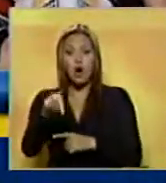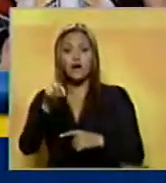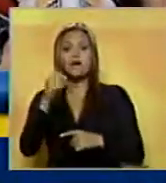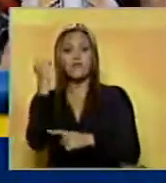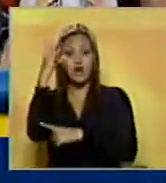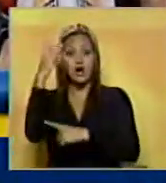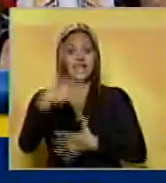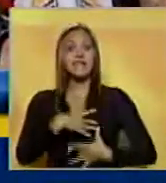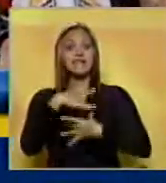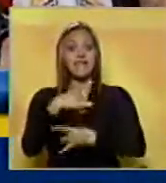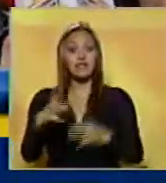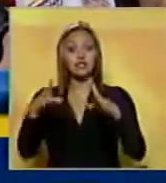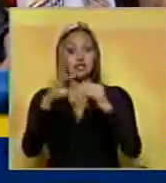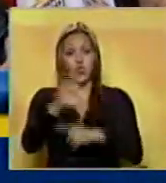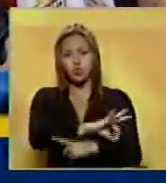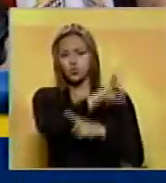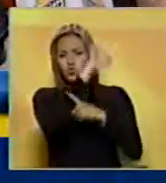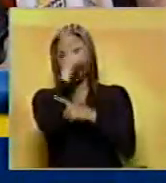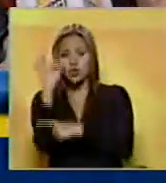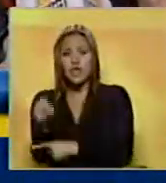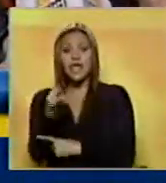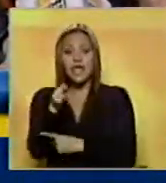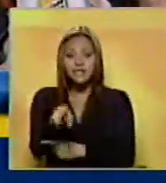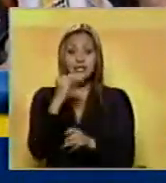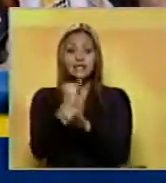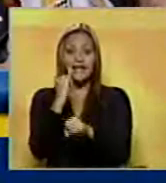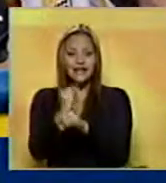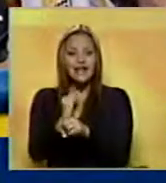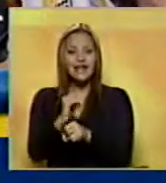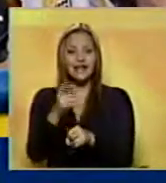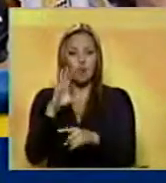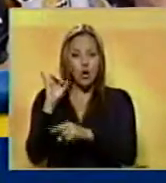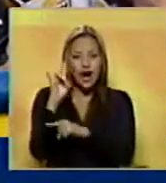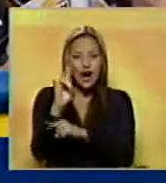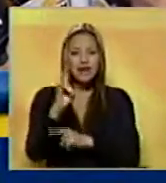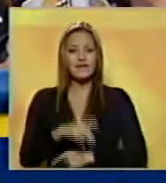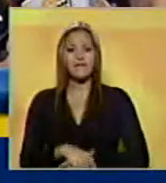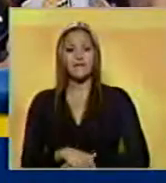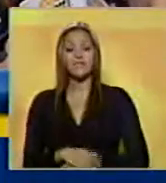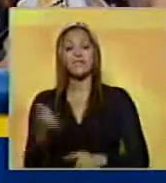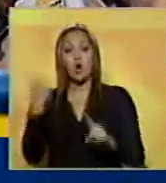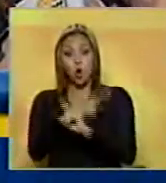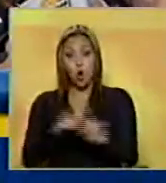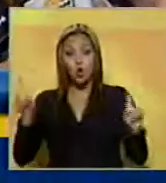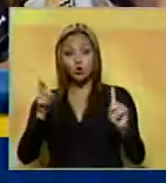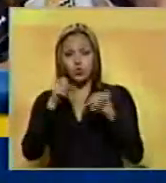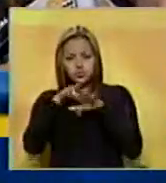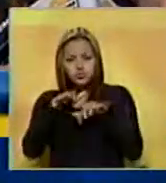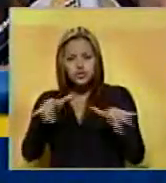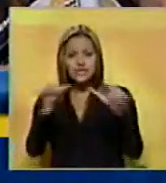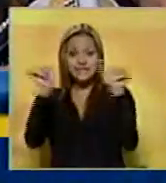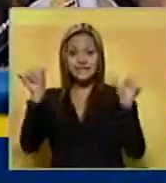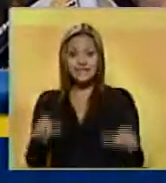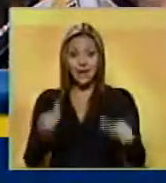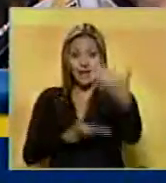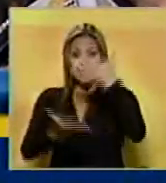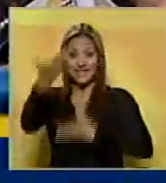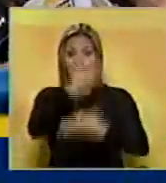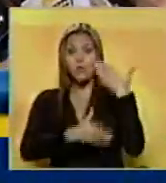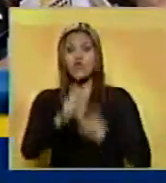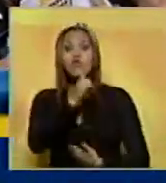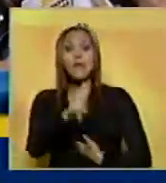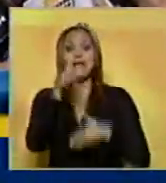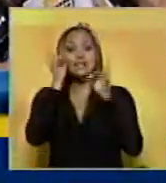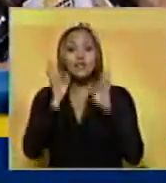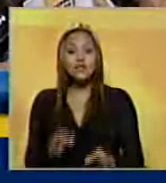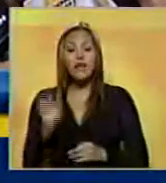bien interesante durante todo el día de este delito en particular, el seguimiento y difusión del sistema de intercambio de información de seguridad